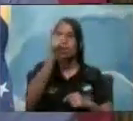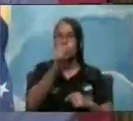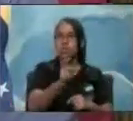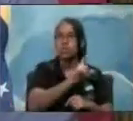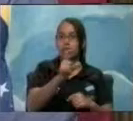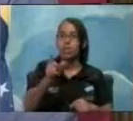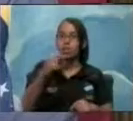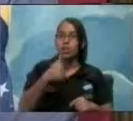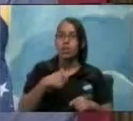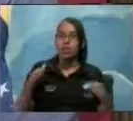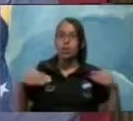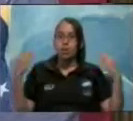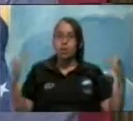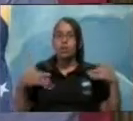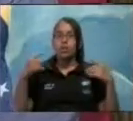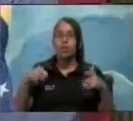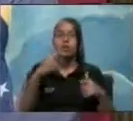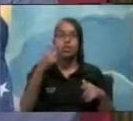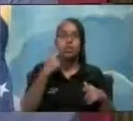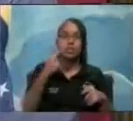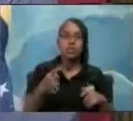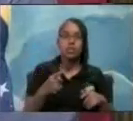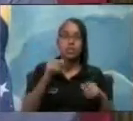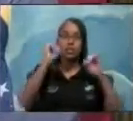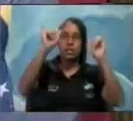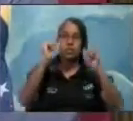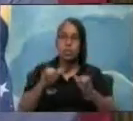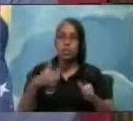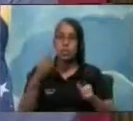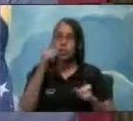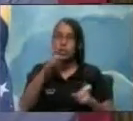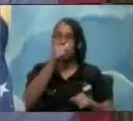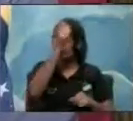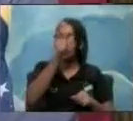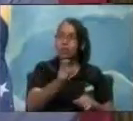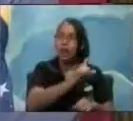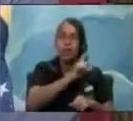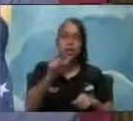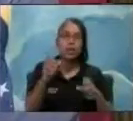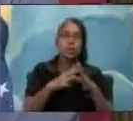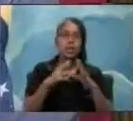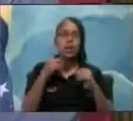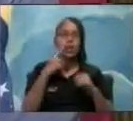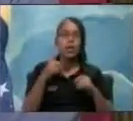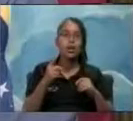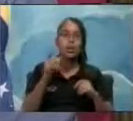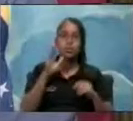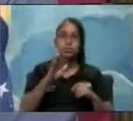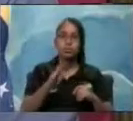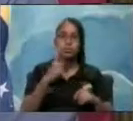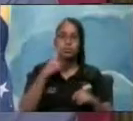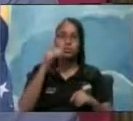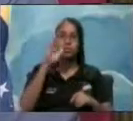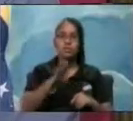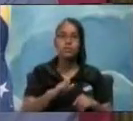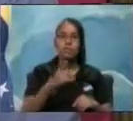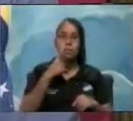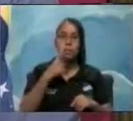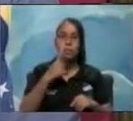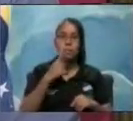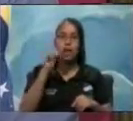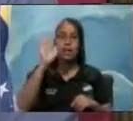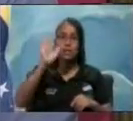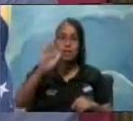me contento cuando Pedro le decía, ese mismo que a ustedes crucificaron, así como hablándolo un poco criollo, porque estamos aquí en Guadalajara, así